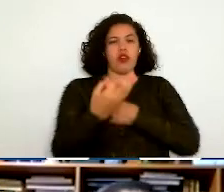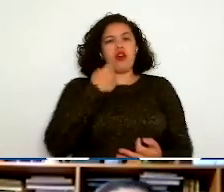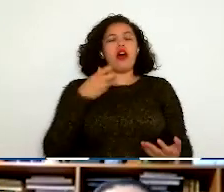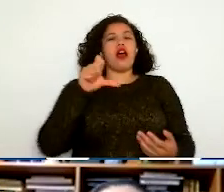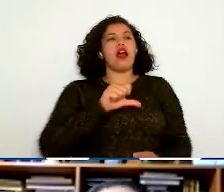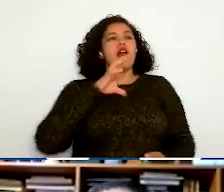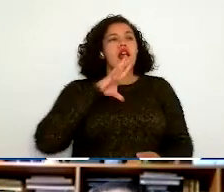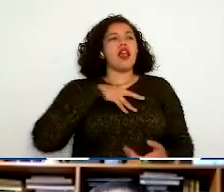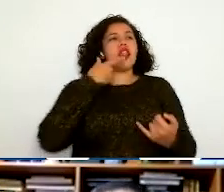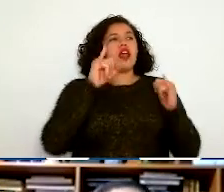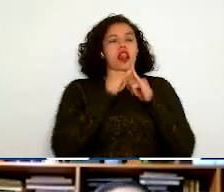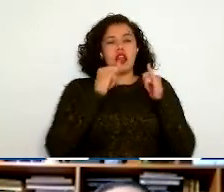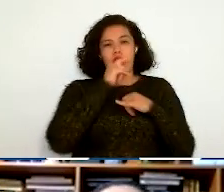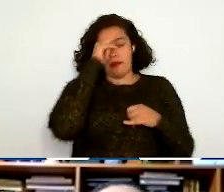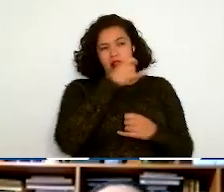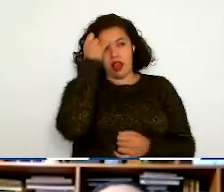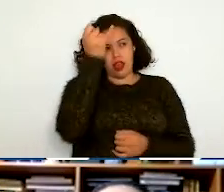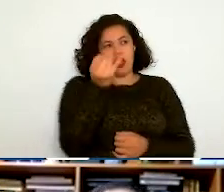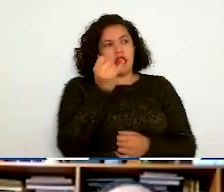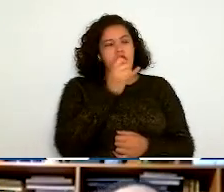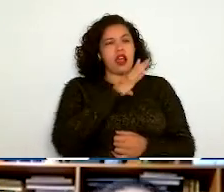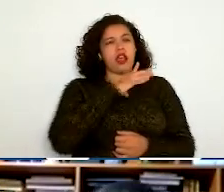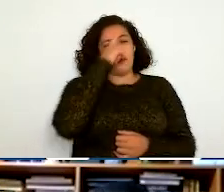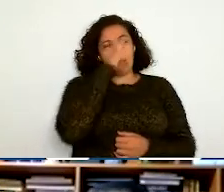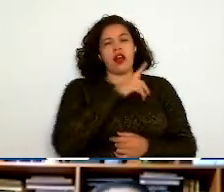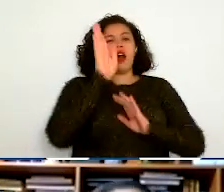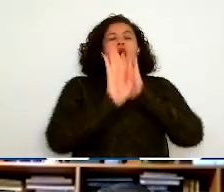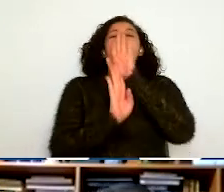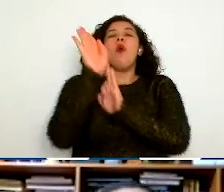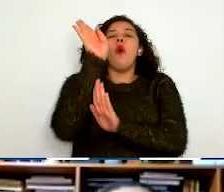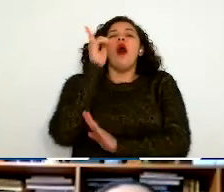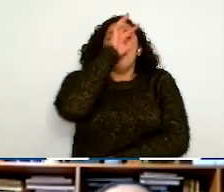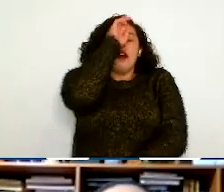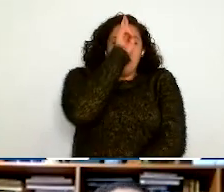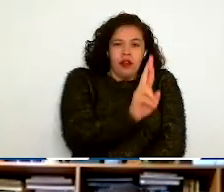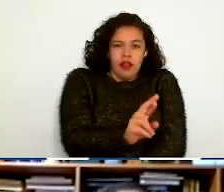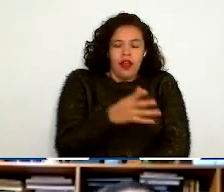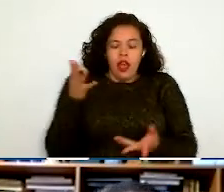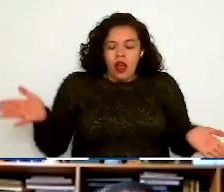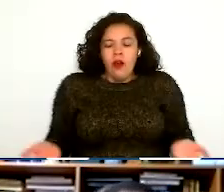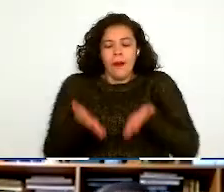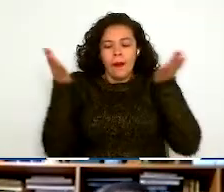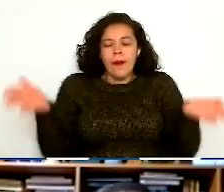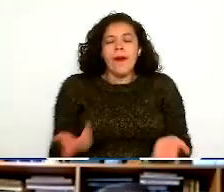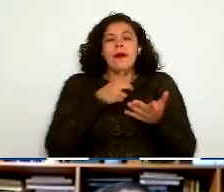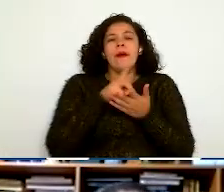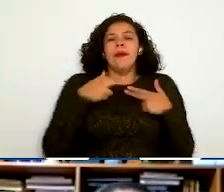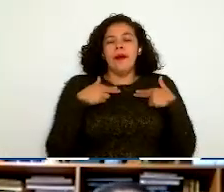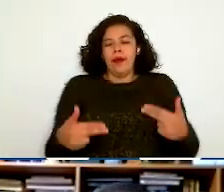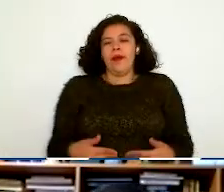estas instituciones, vamos con esta idea de potencializar, de respetar, de promover esos derechos humanos,